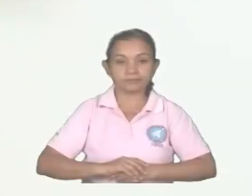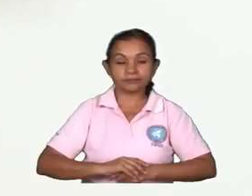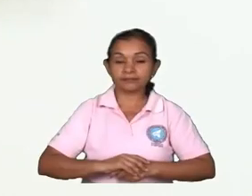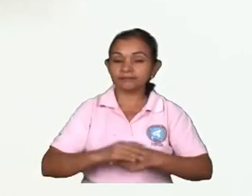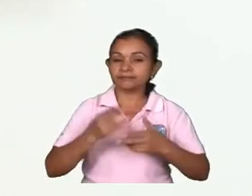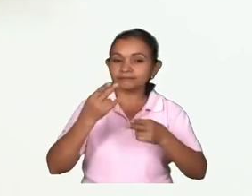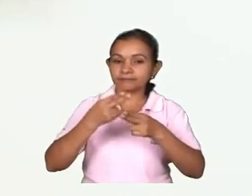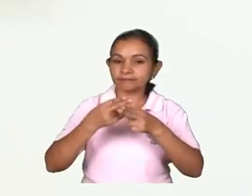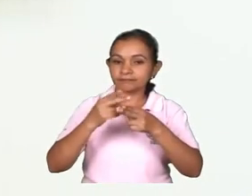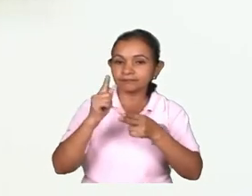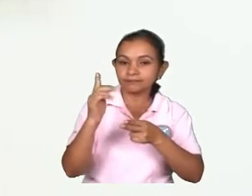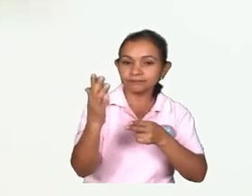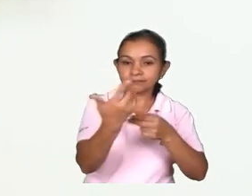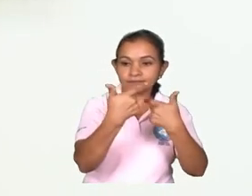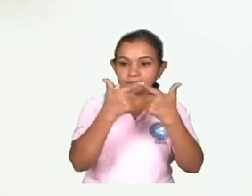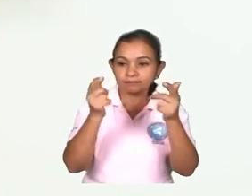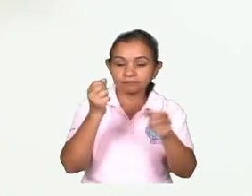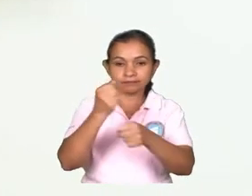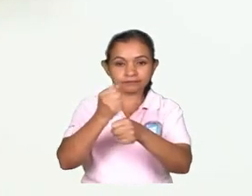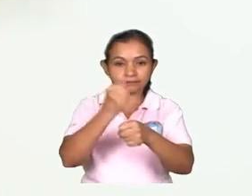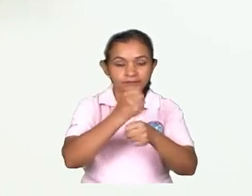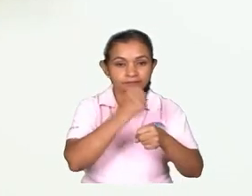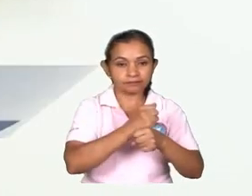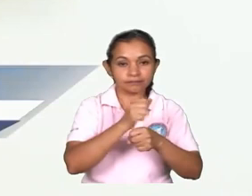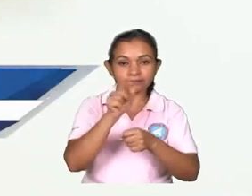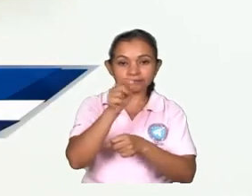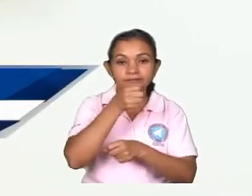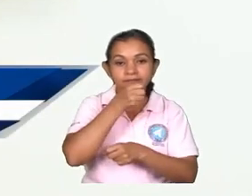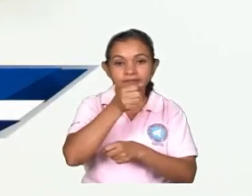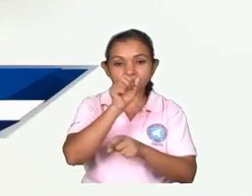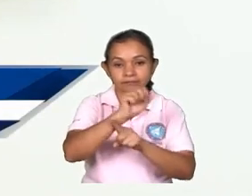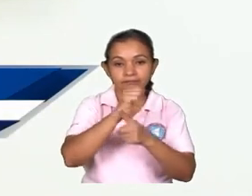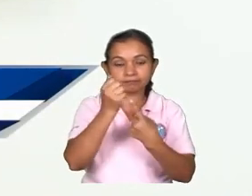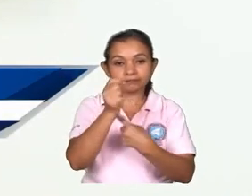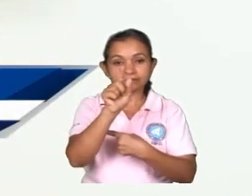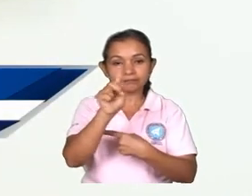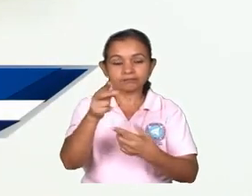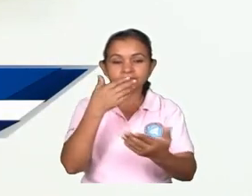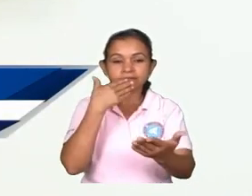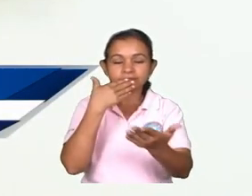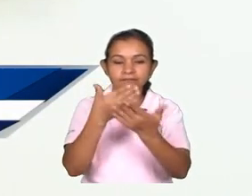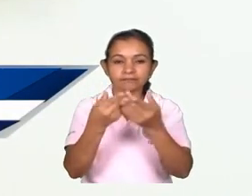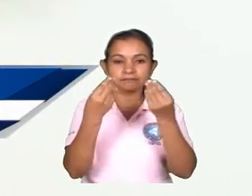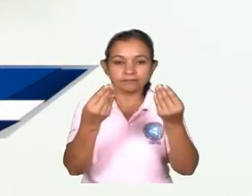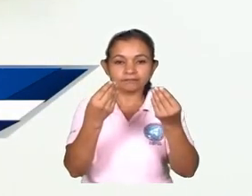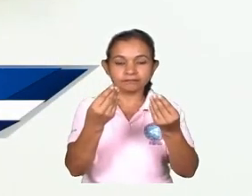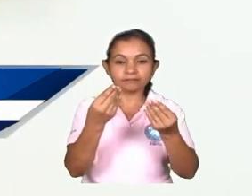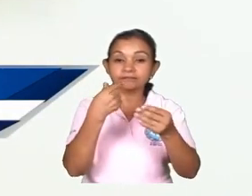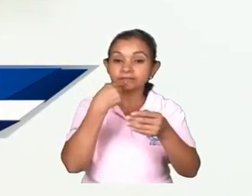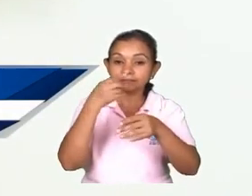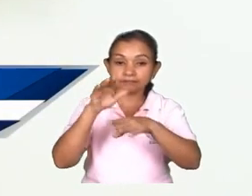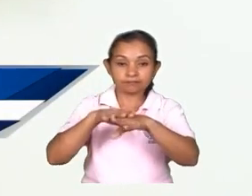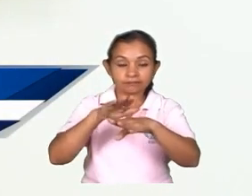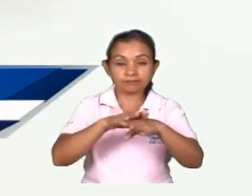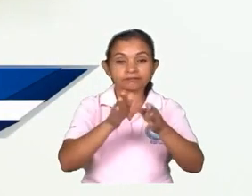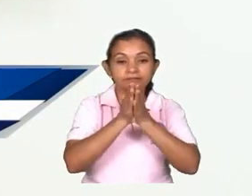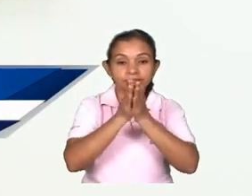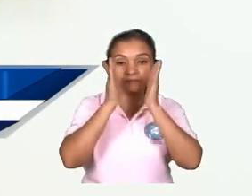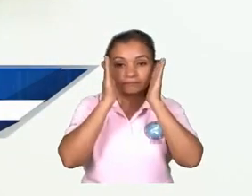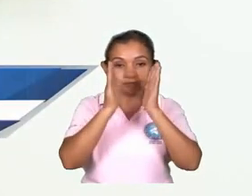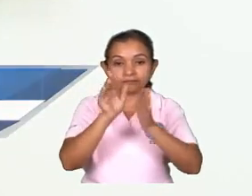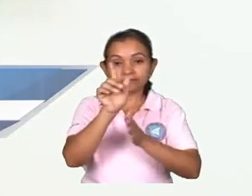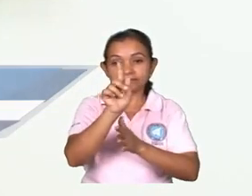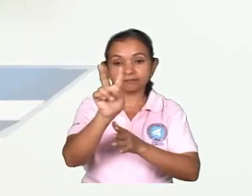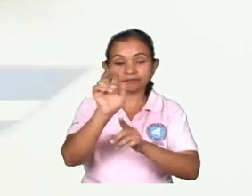A nombre de todo el equipo que hace posible la transmisión de noticias Asamblea TV, le agradecemos su compañía y le invitamos a que se quede en sintonía del